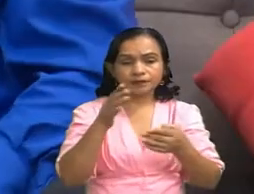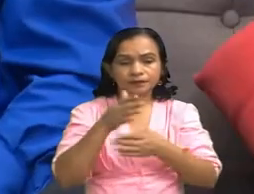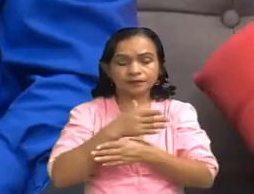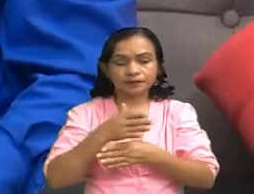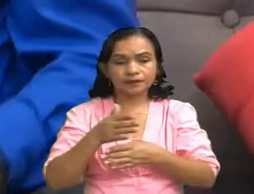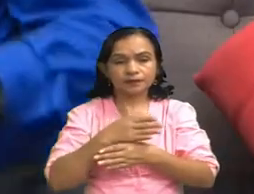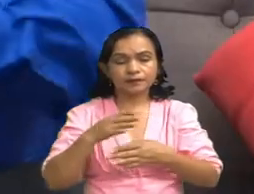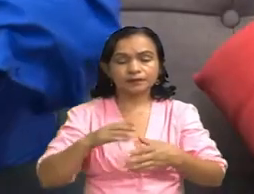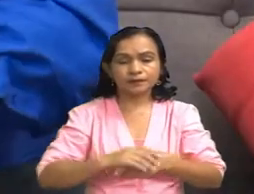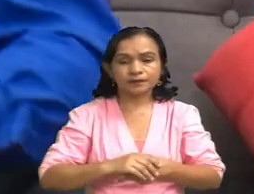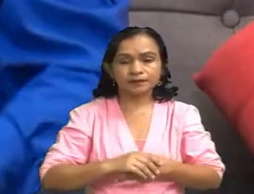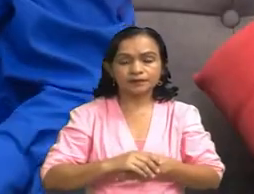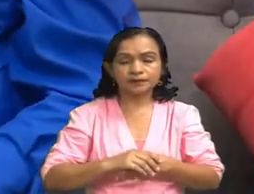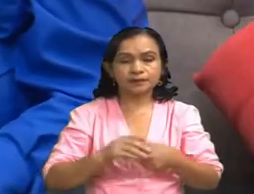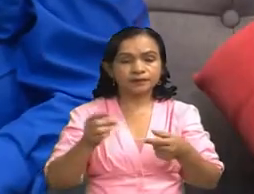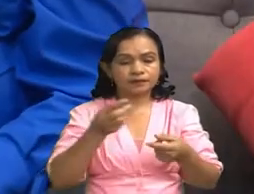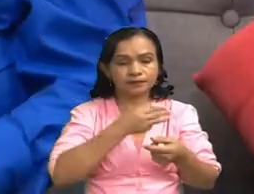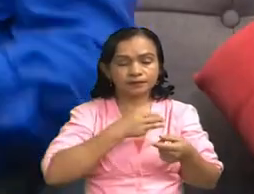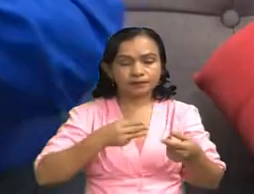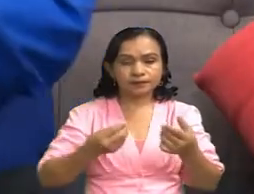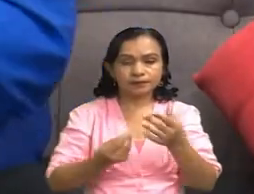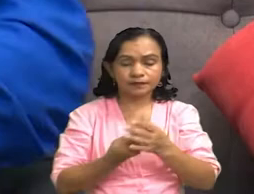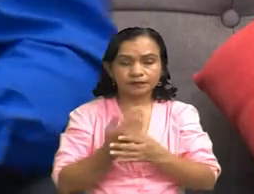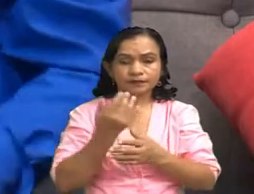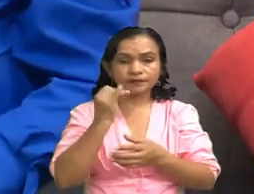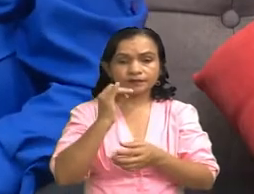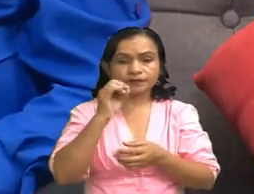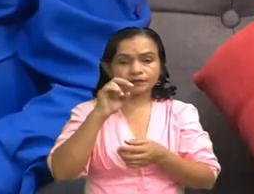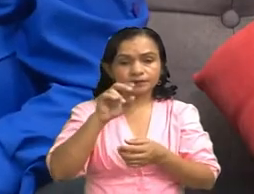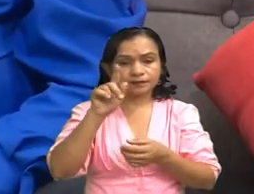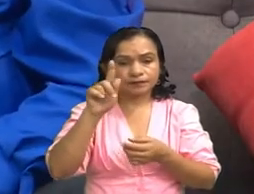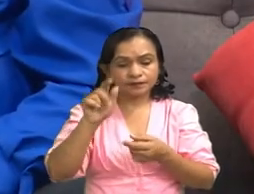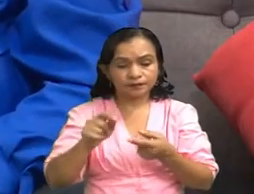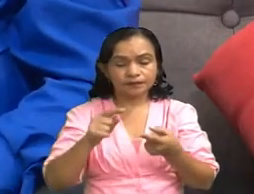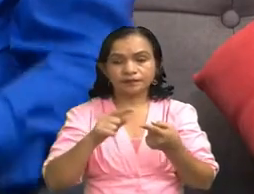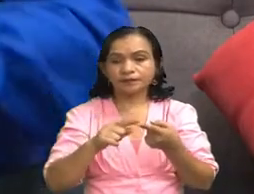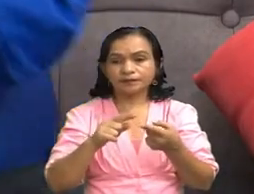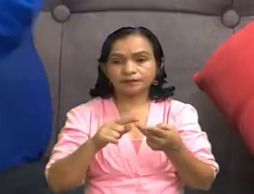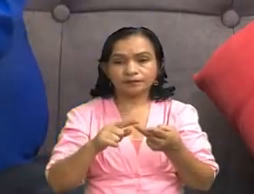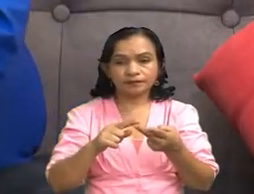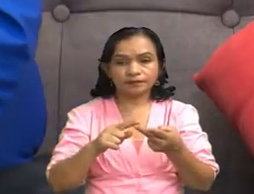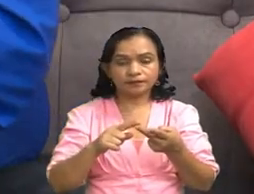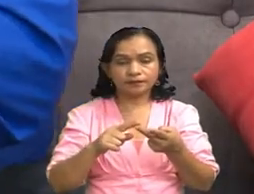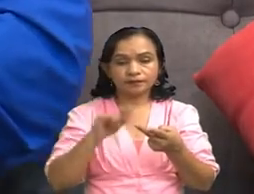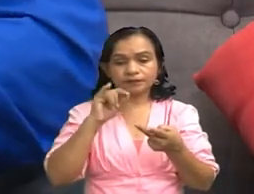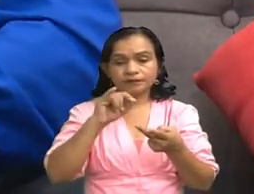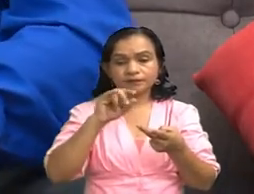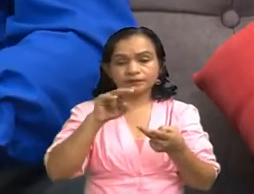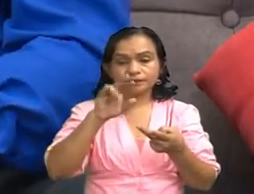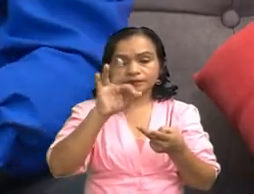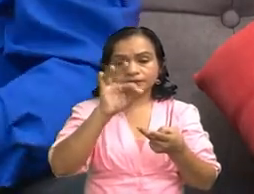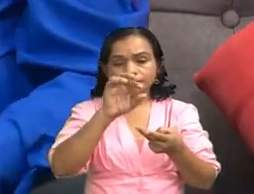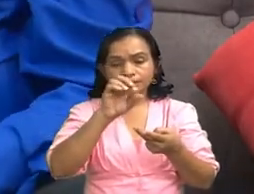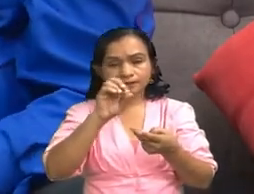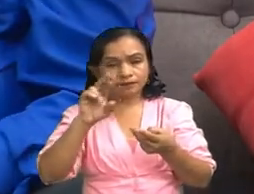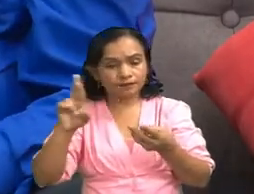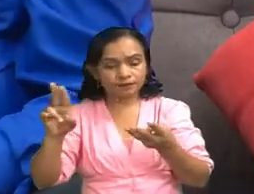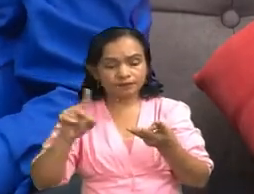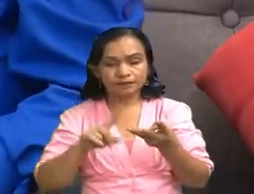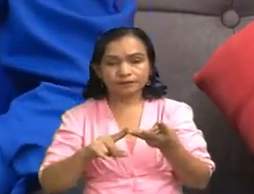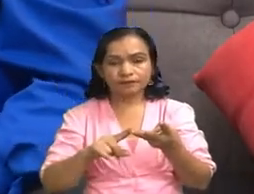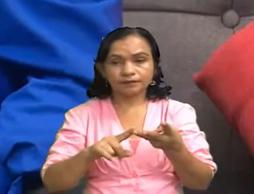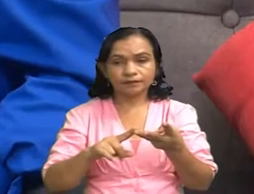agua, Ministerio Agropecuario, el INTA con la transferencia, el INAFOR con árboles